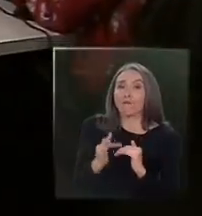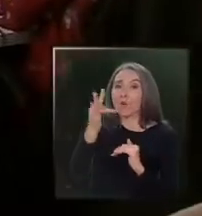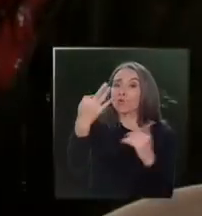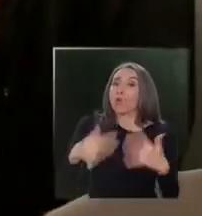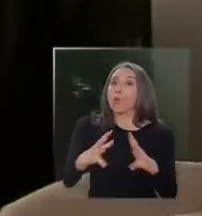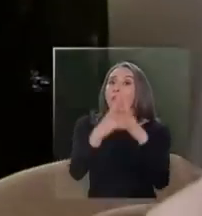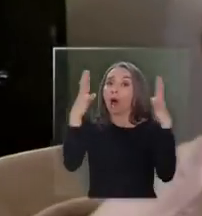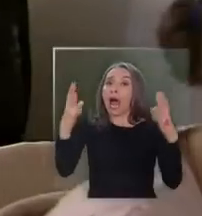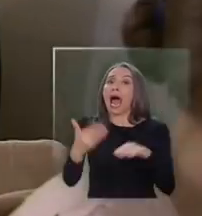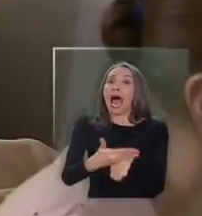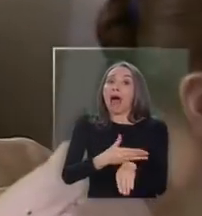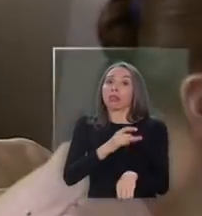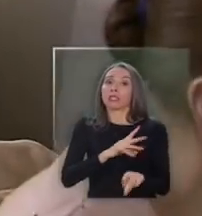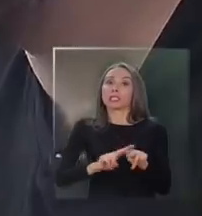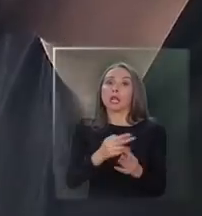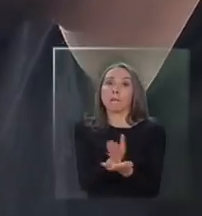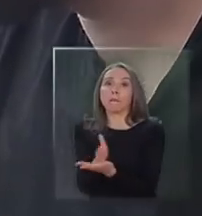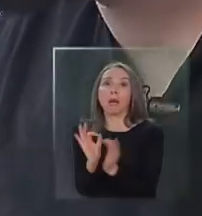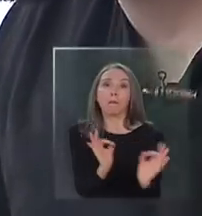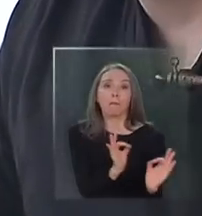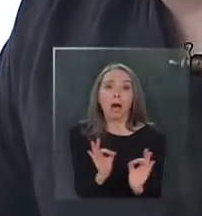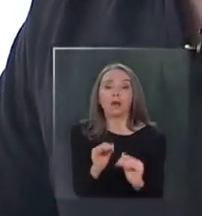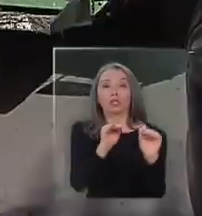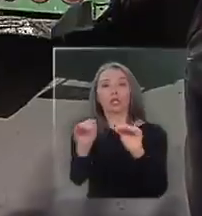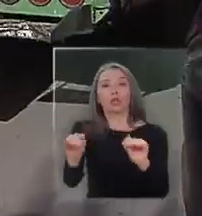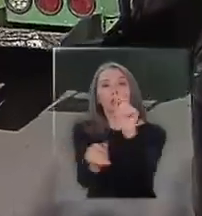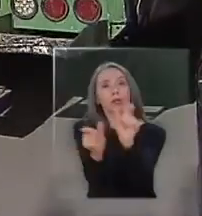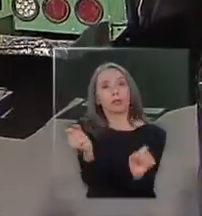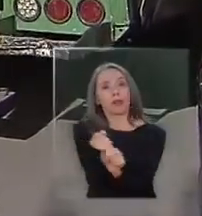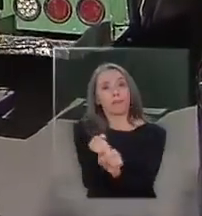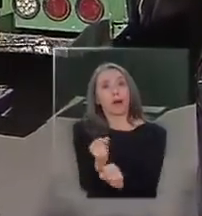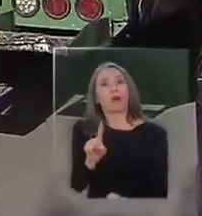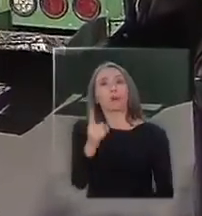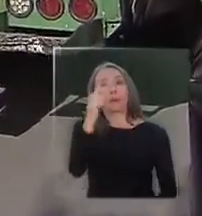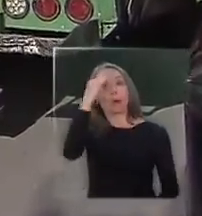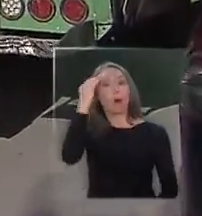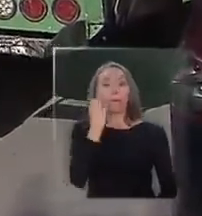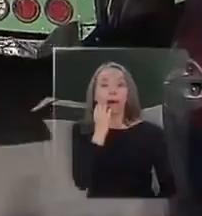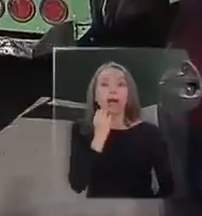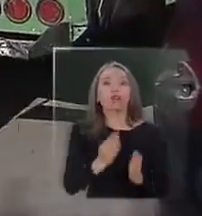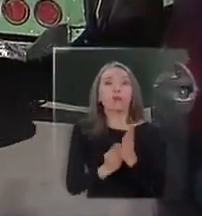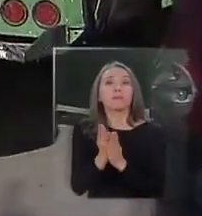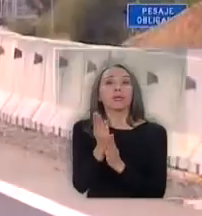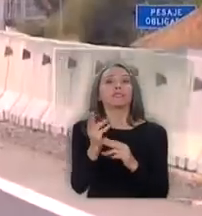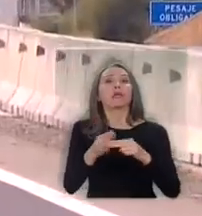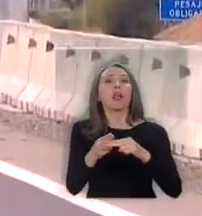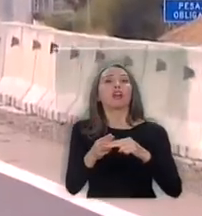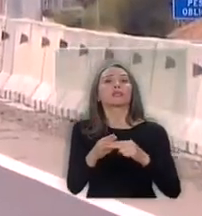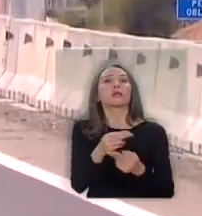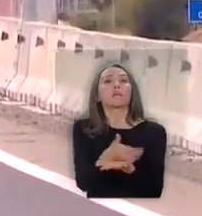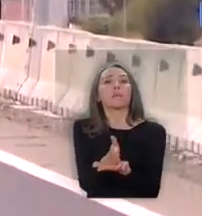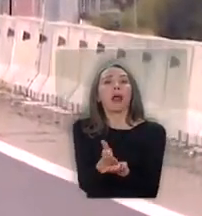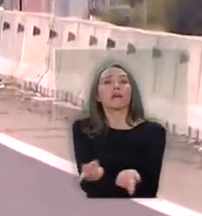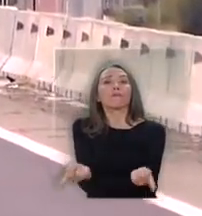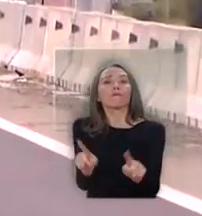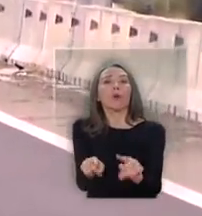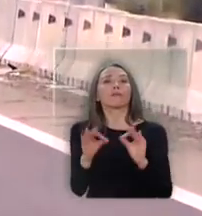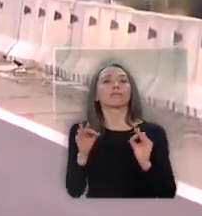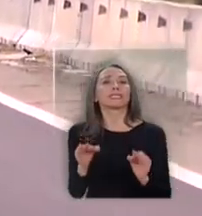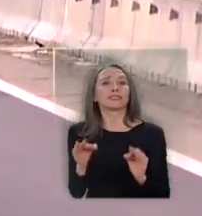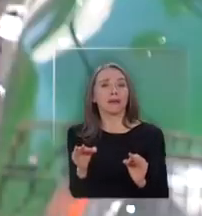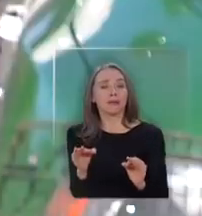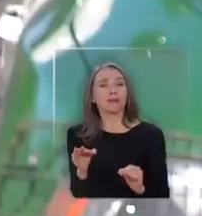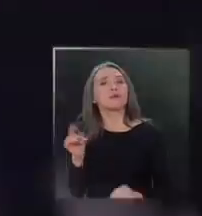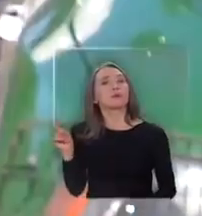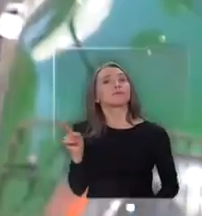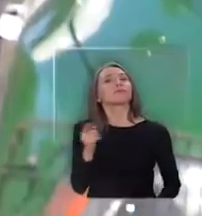Un llamado directo del gobierno a los trabajadores en este primero de mayo para poner en marcha el llamado retorno seguro. La autoridad también